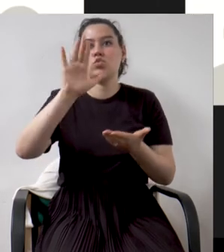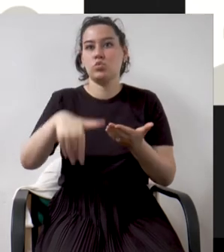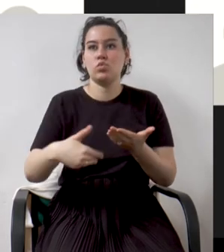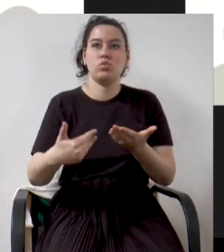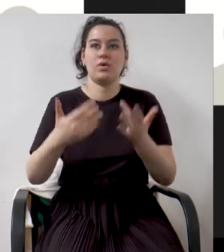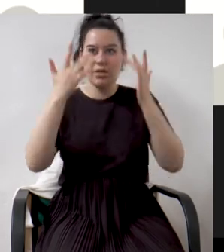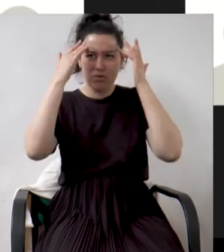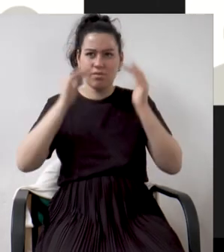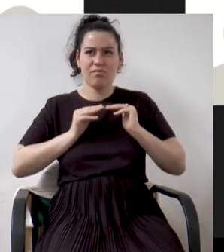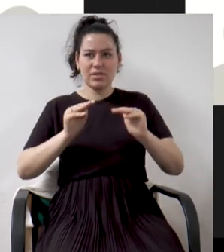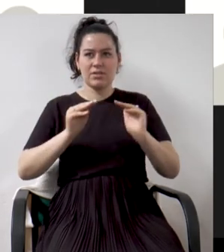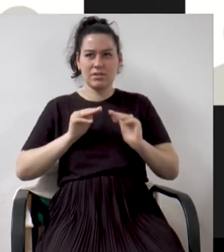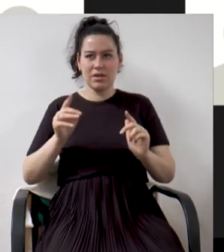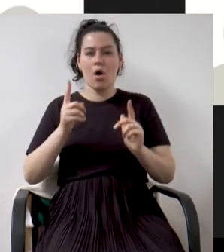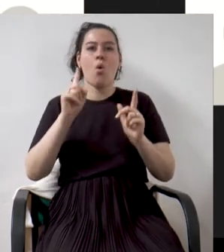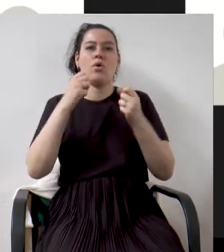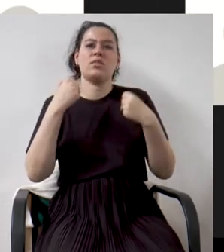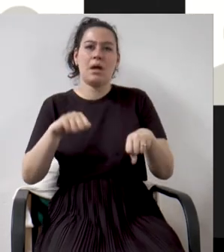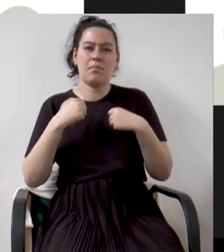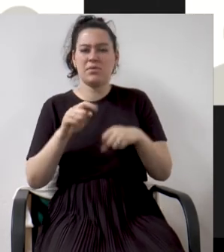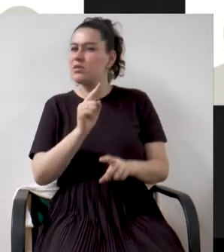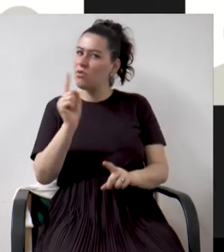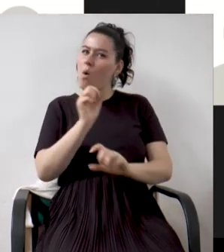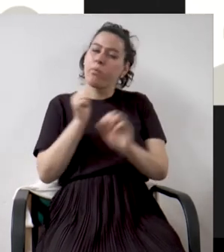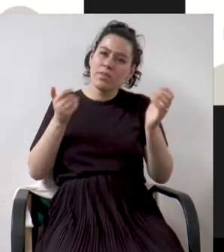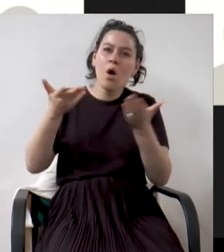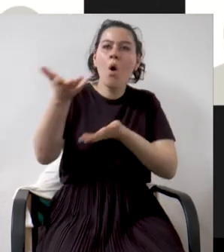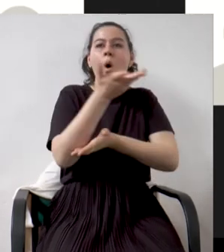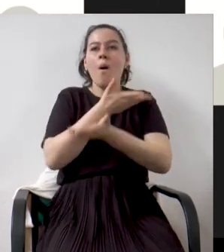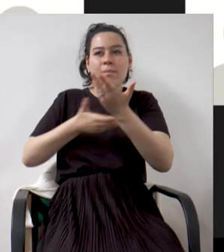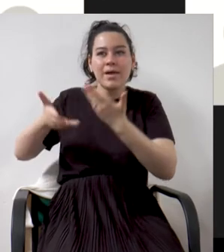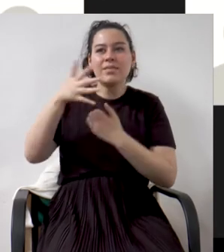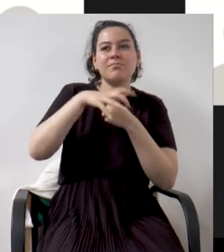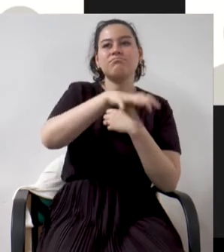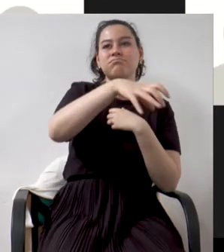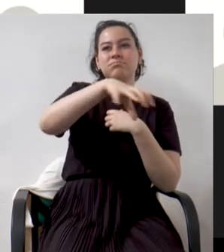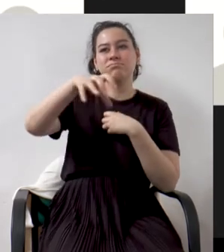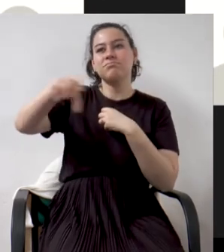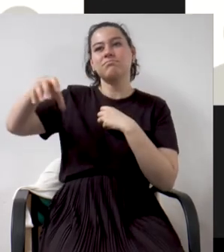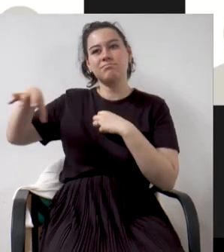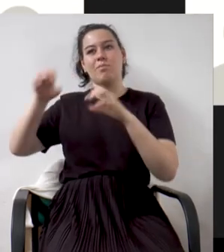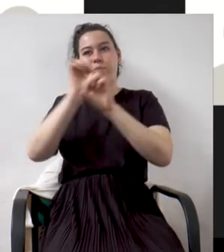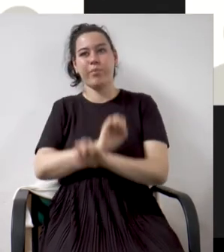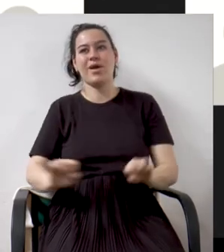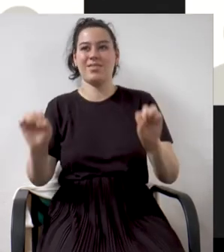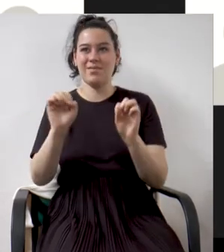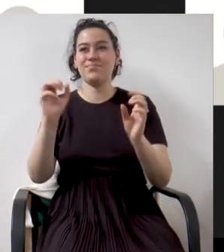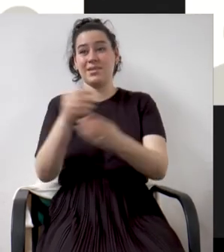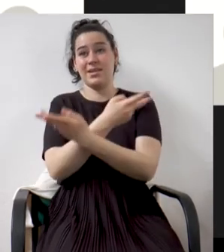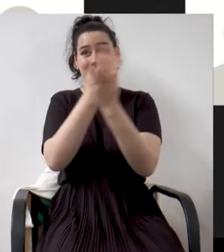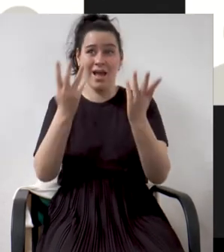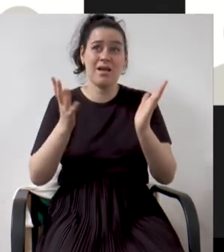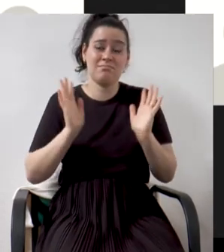de educación física y deporte y recreación, ¿no? Sino que hay, puede generarse en algún